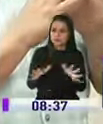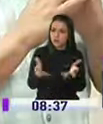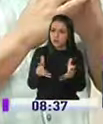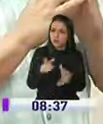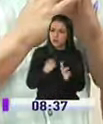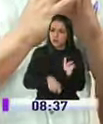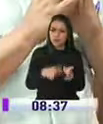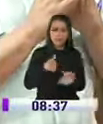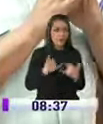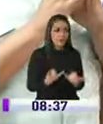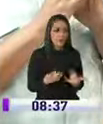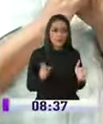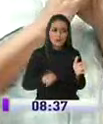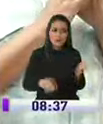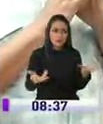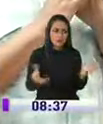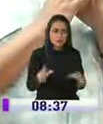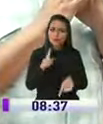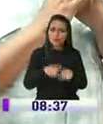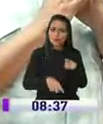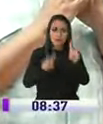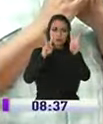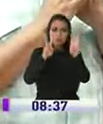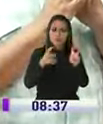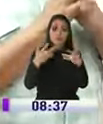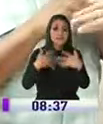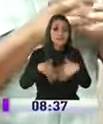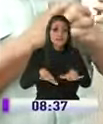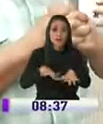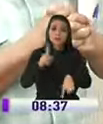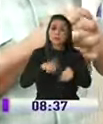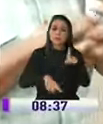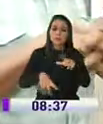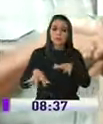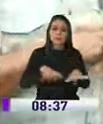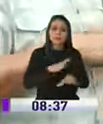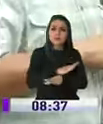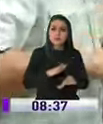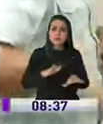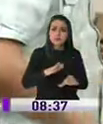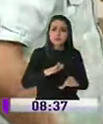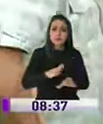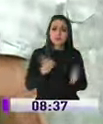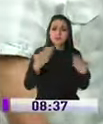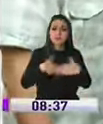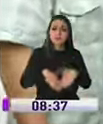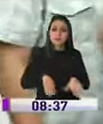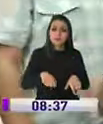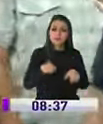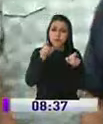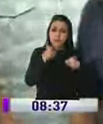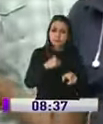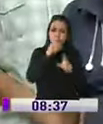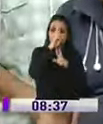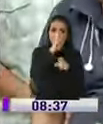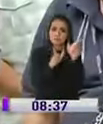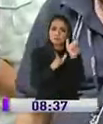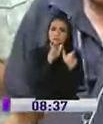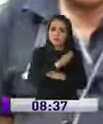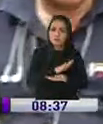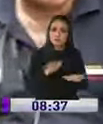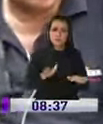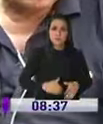en la actualidad. Yo no soy abogado y no puedo hablar sobre temas que ya no ejerzo la profesión porque tengo que respetar a las personas.